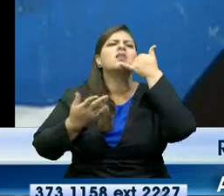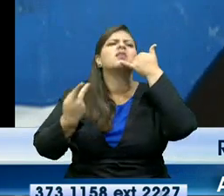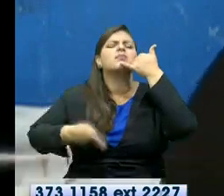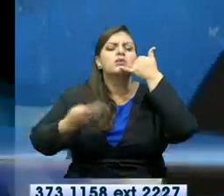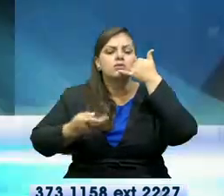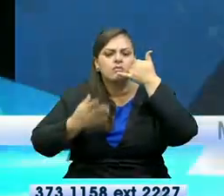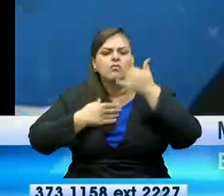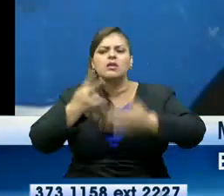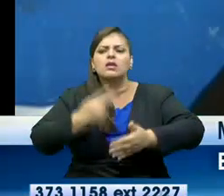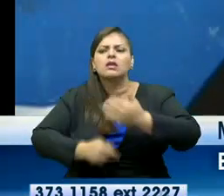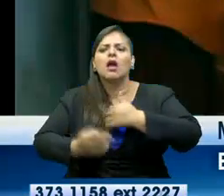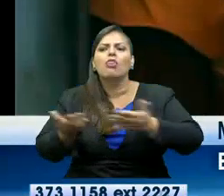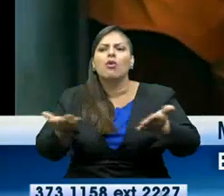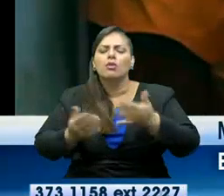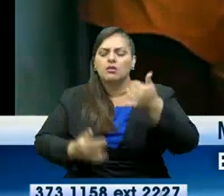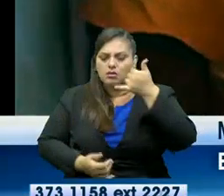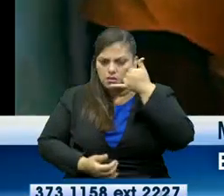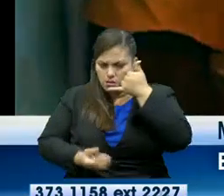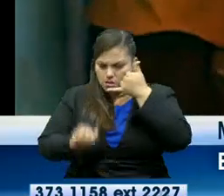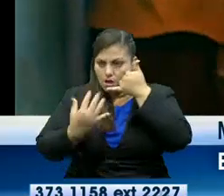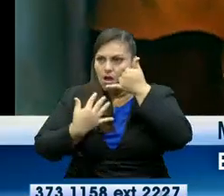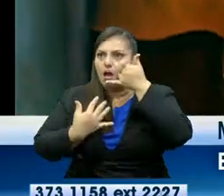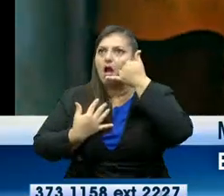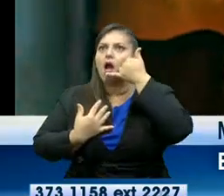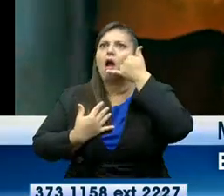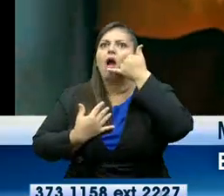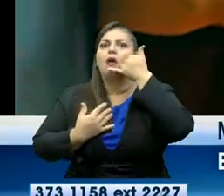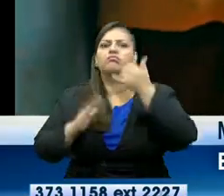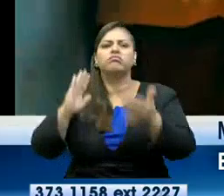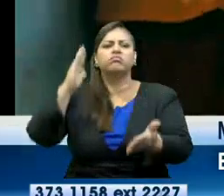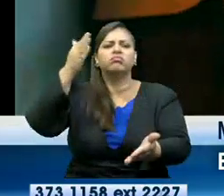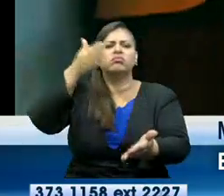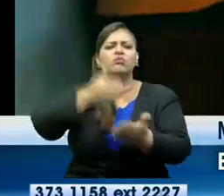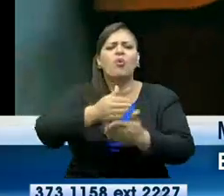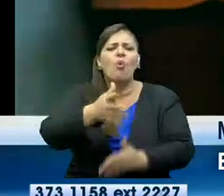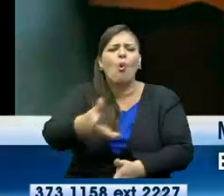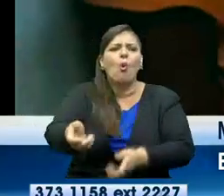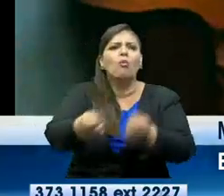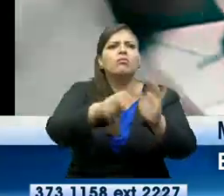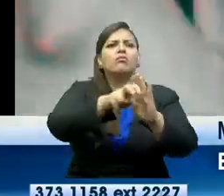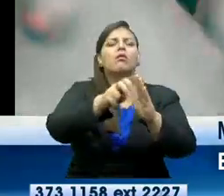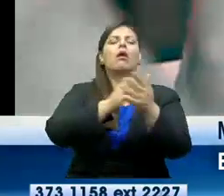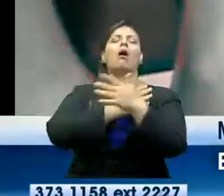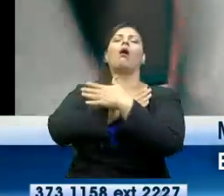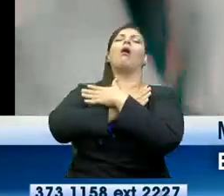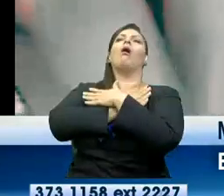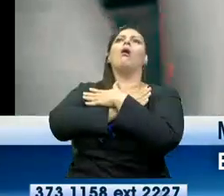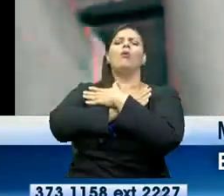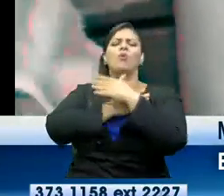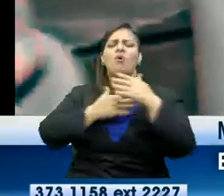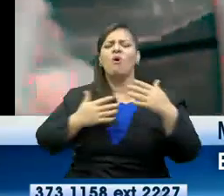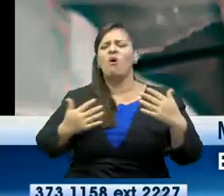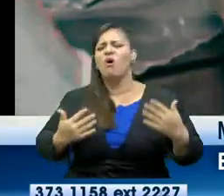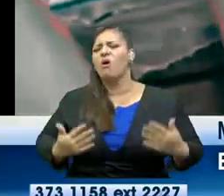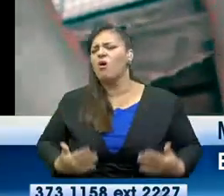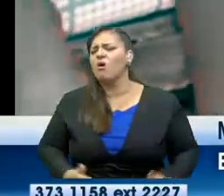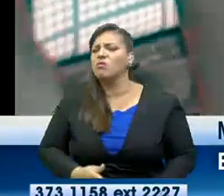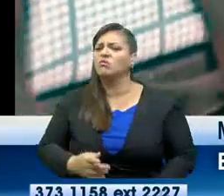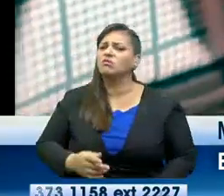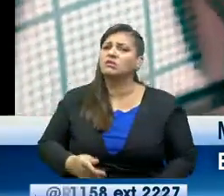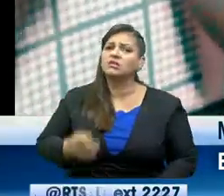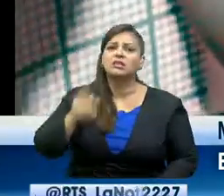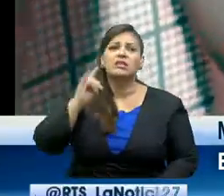había dejado las dos niñitas. Por ello, estos abuelos, ya casi adultos mayores, son el único sustento y